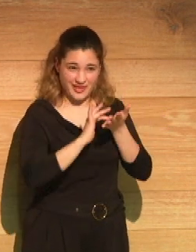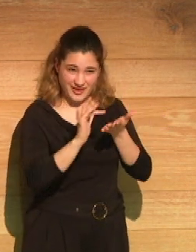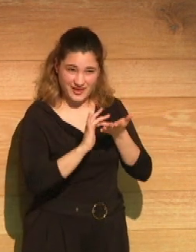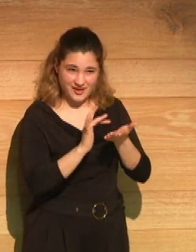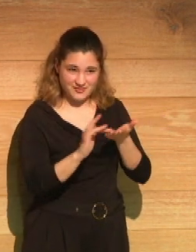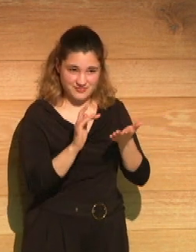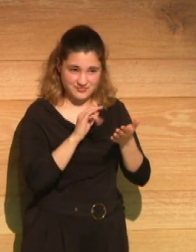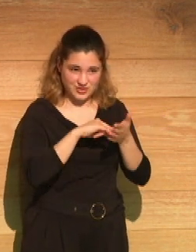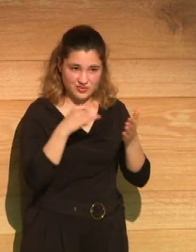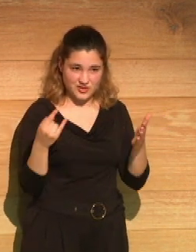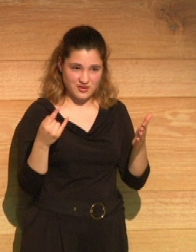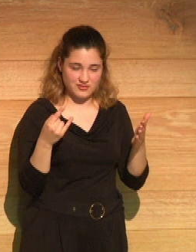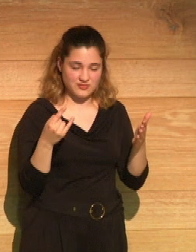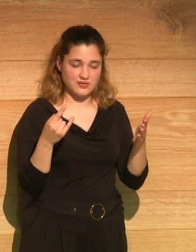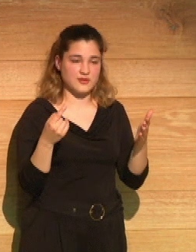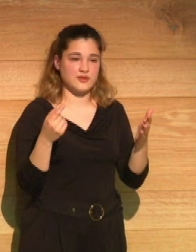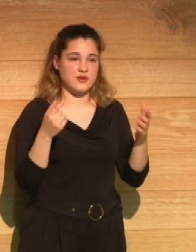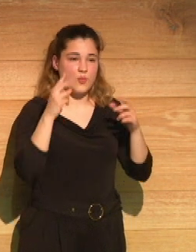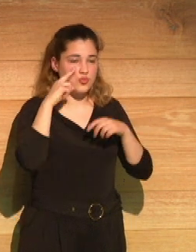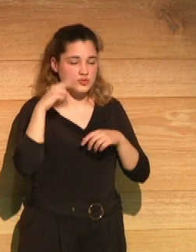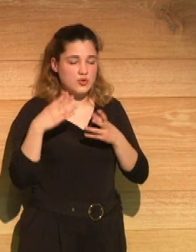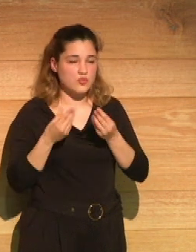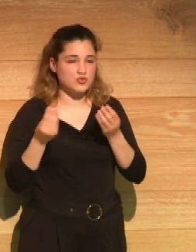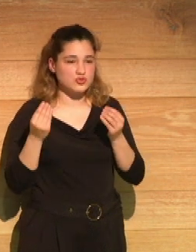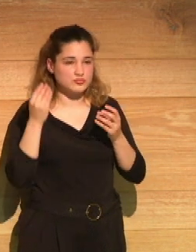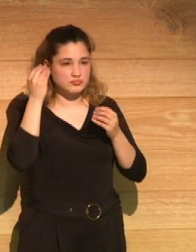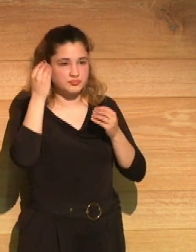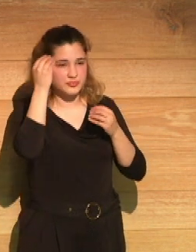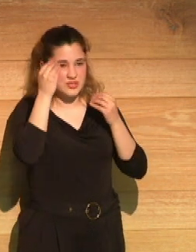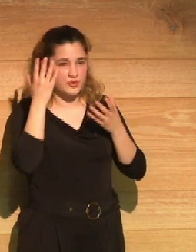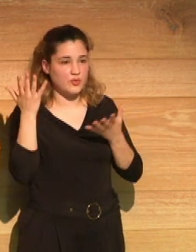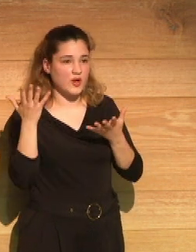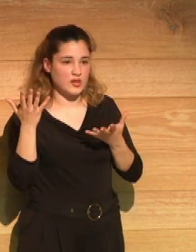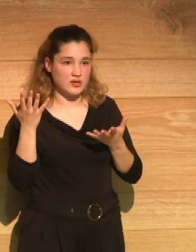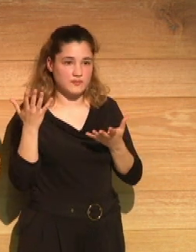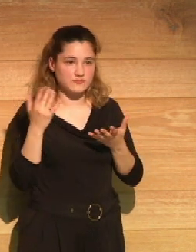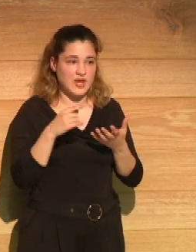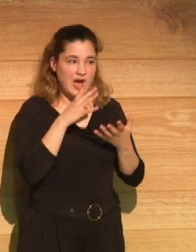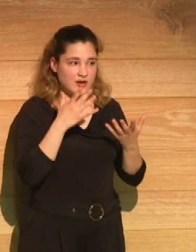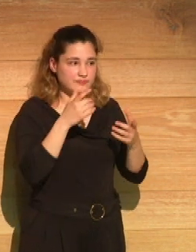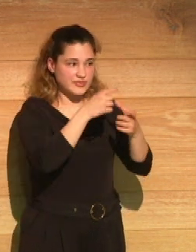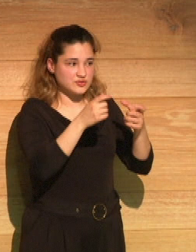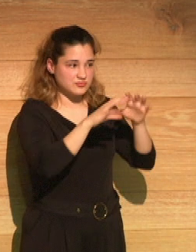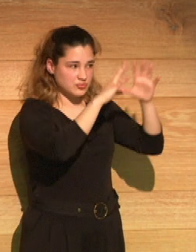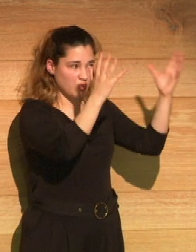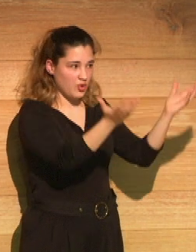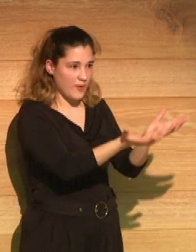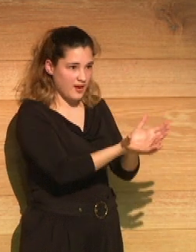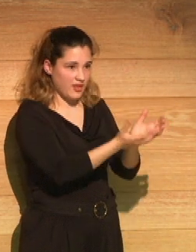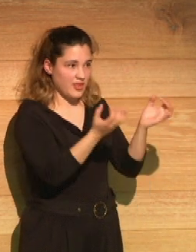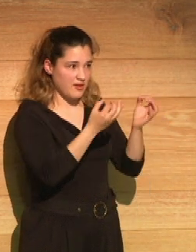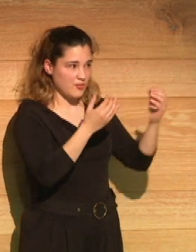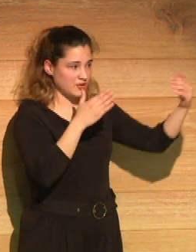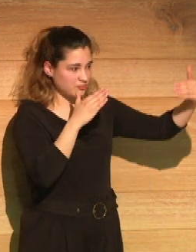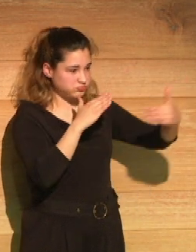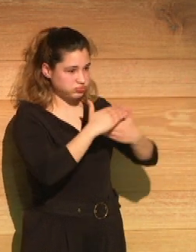primera reacción de muchos museos fue: debemos dar acceso global, acceso online